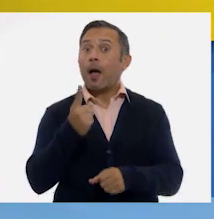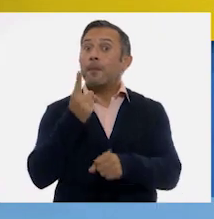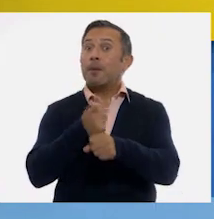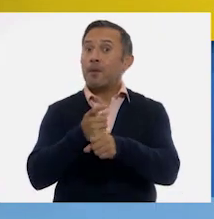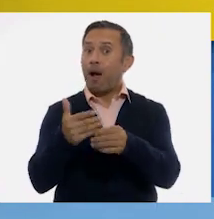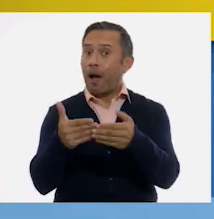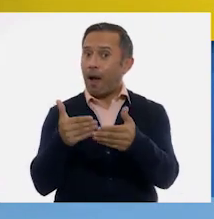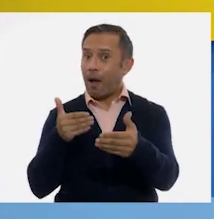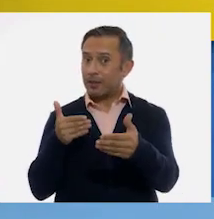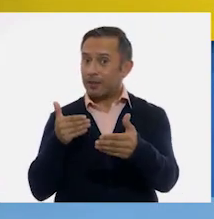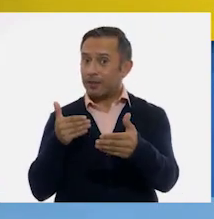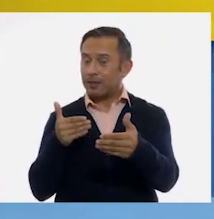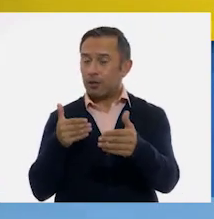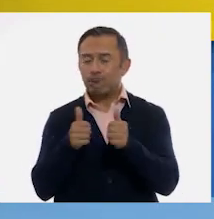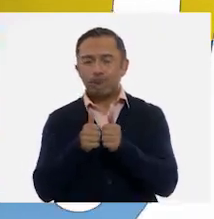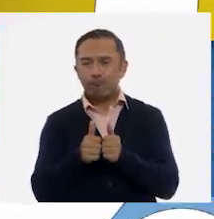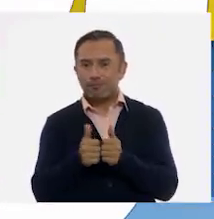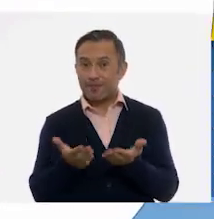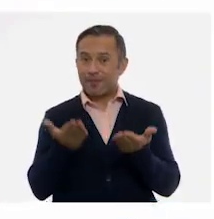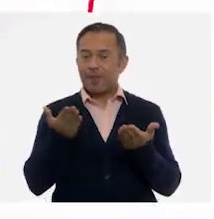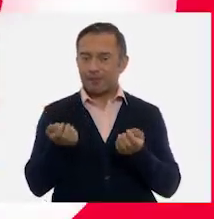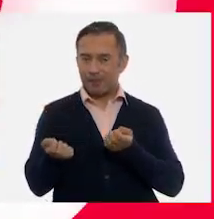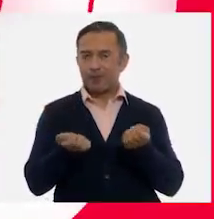a movernos un poco.